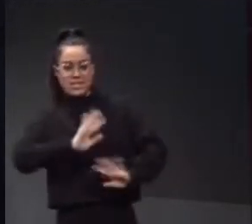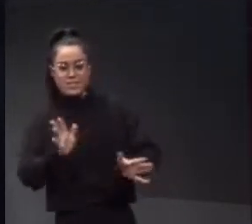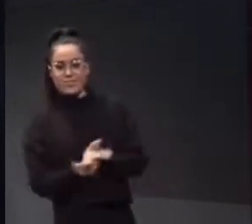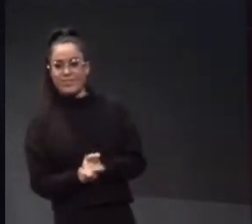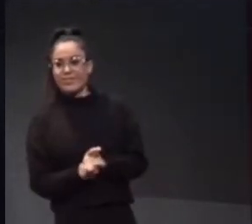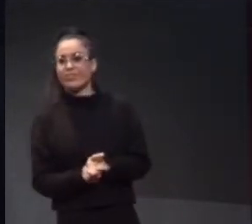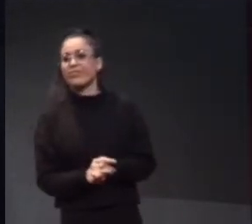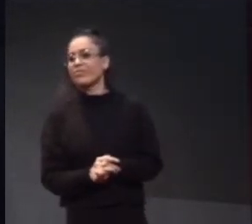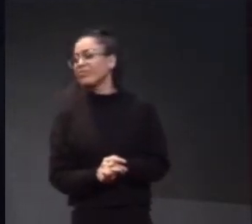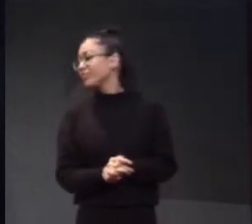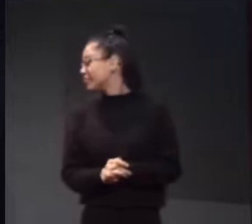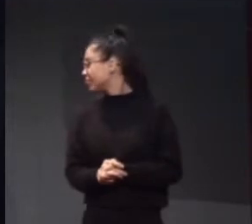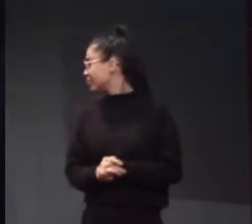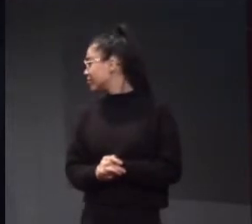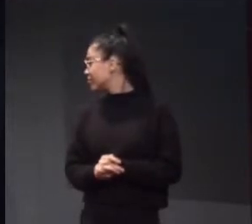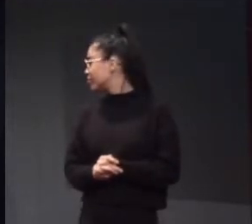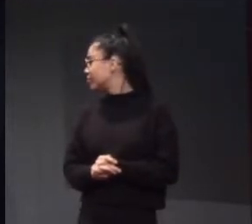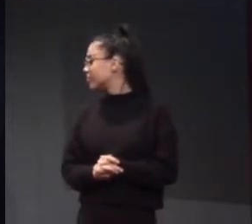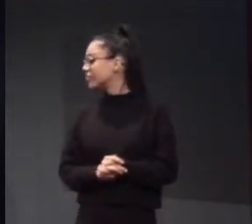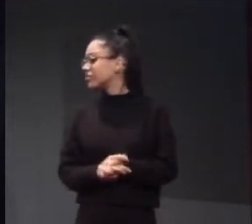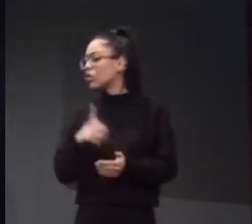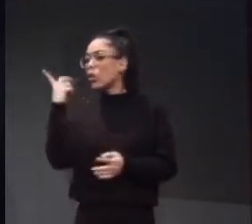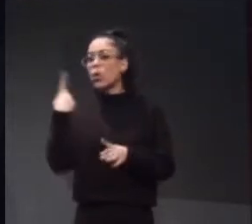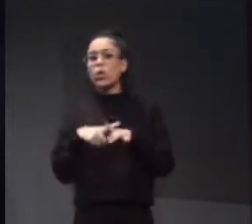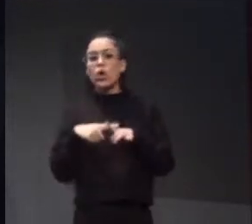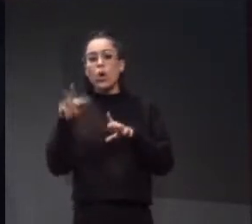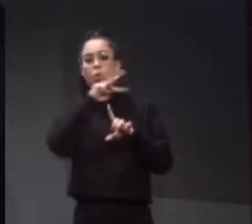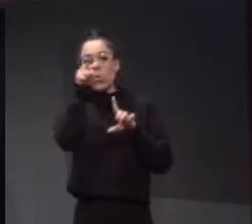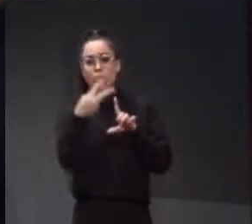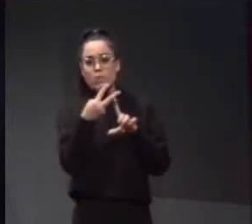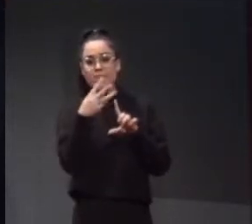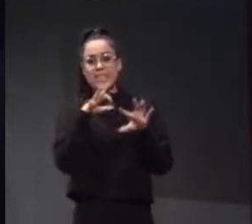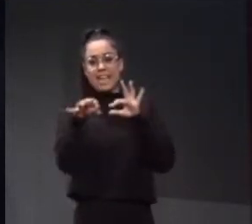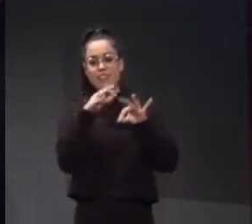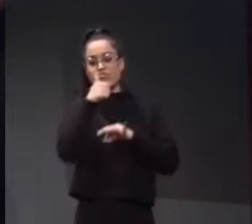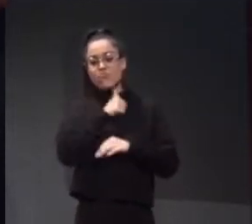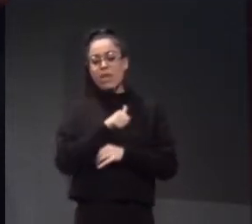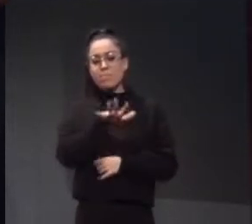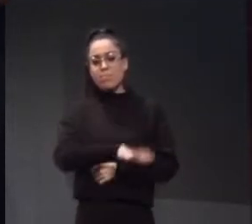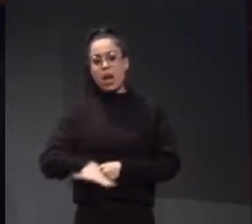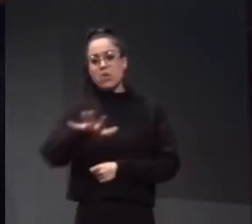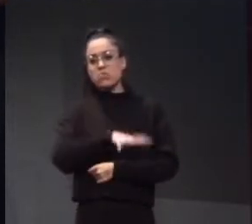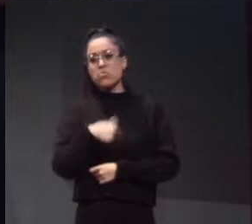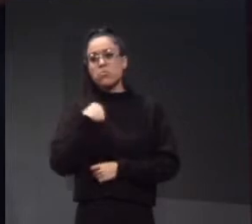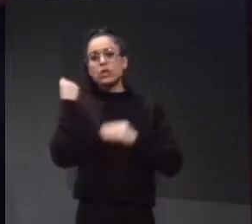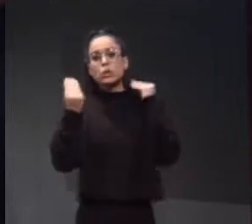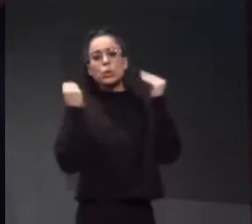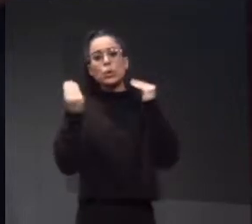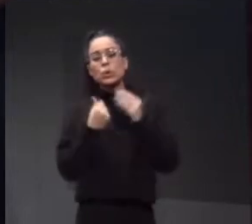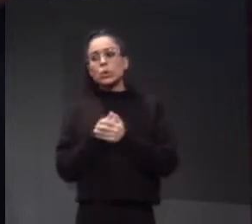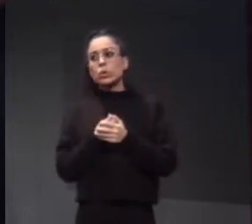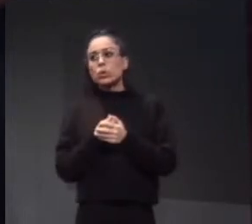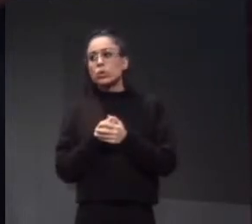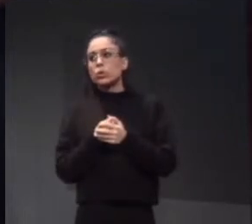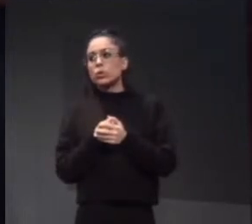una cosa así hay una web del teatro el barrio donde yo creo que que